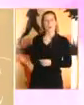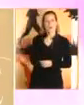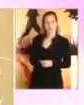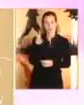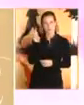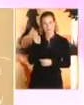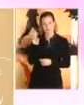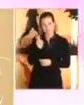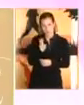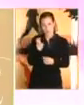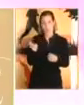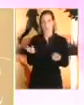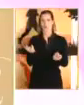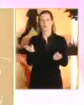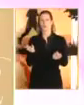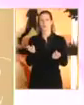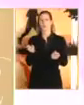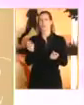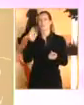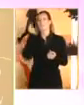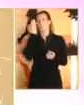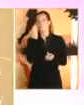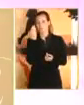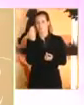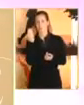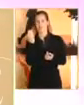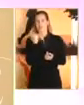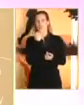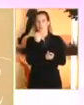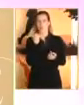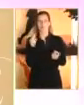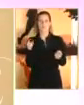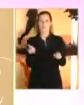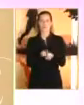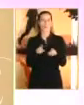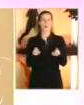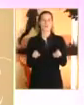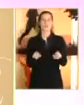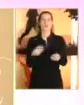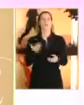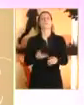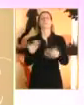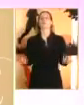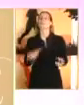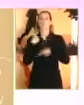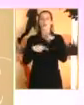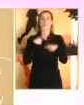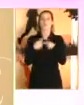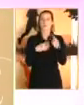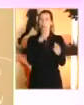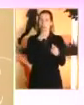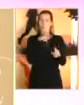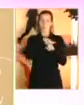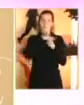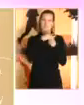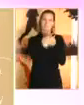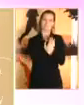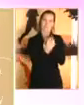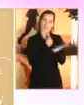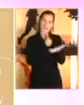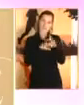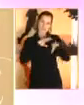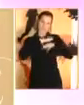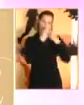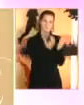sea tenga una discapacidad visual. Lo importante es la familia, que es donde el niño se mueve las 24 horas del día. Entonces, cuando la familia está muy mentalizada,